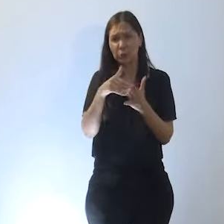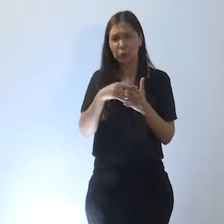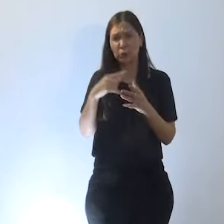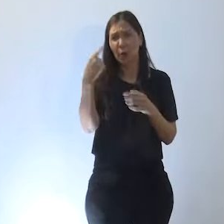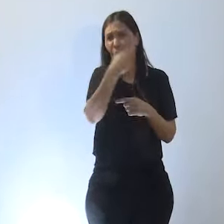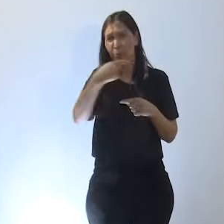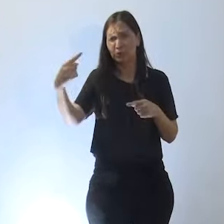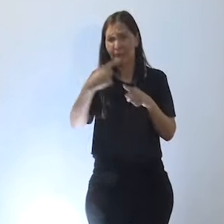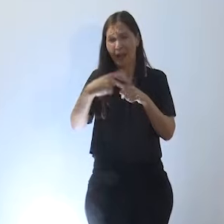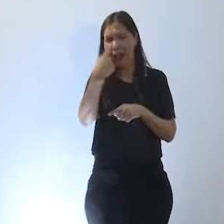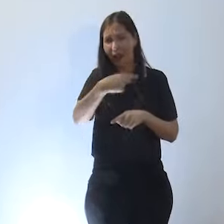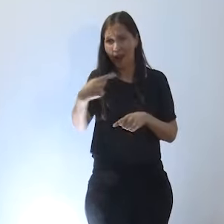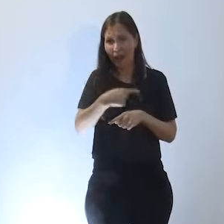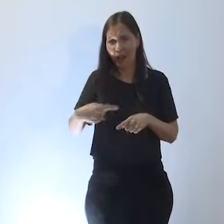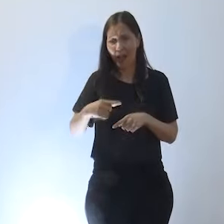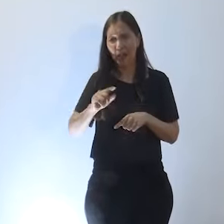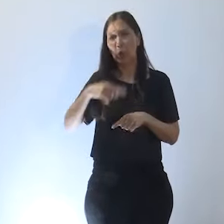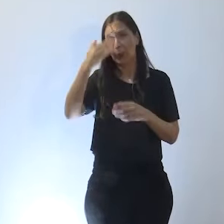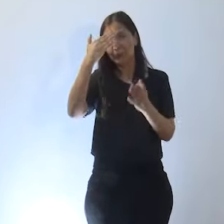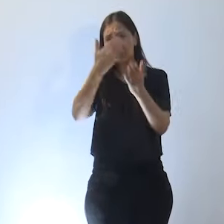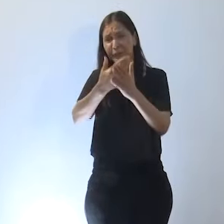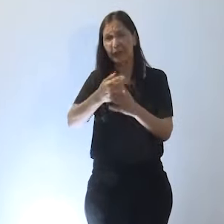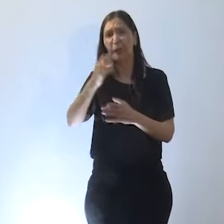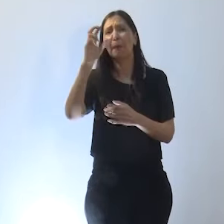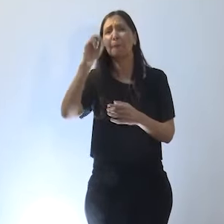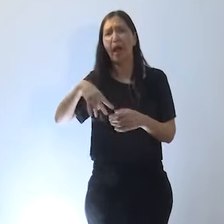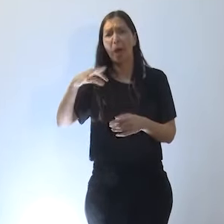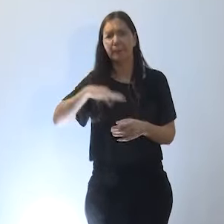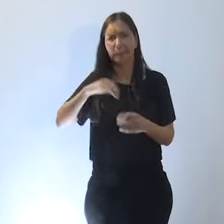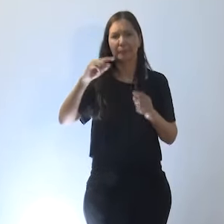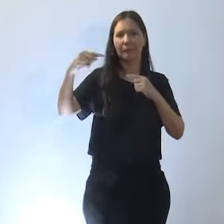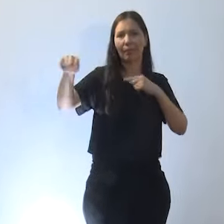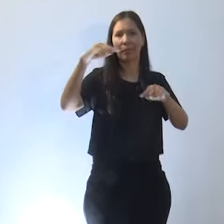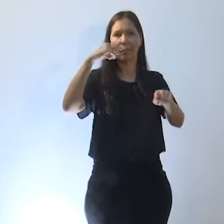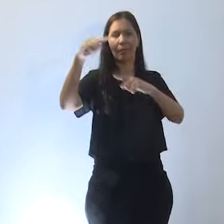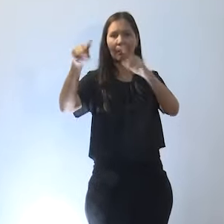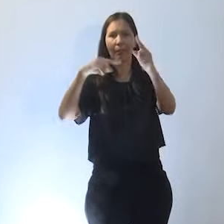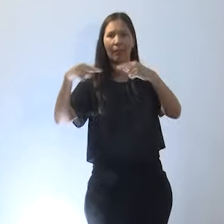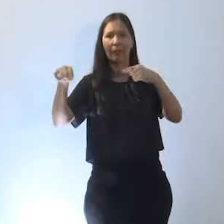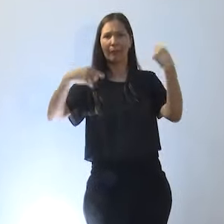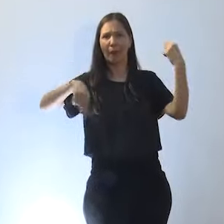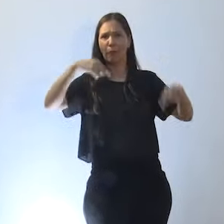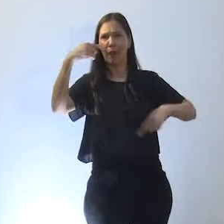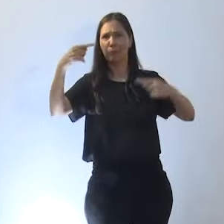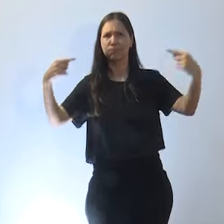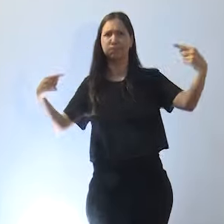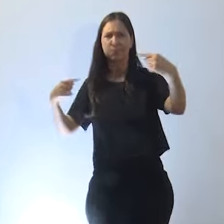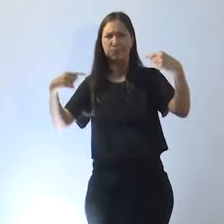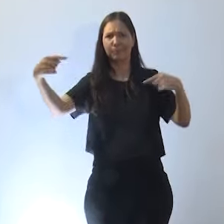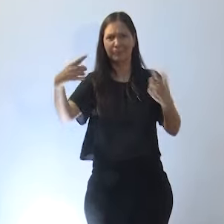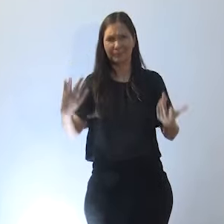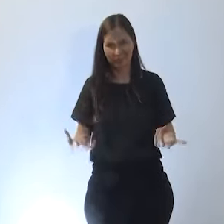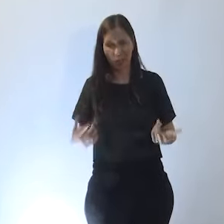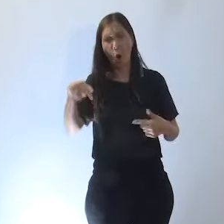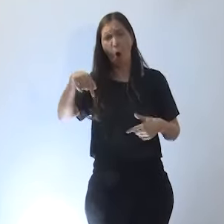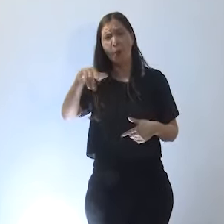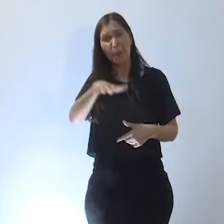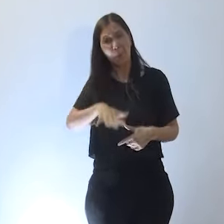yo se entiende Es decir hoy hoy en los barrios pobres hay gente rica